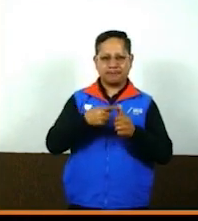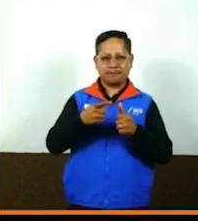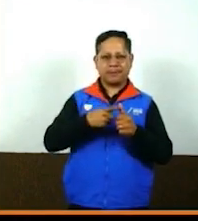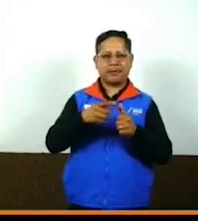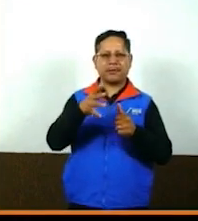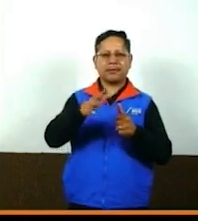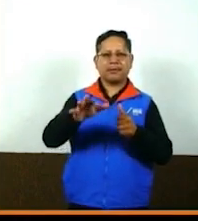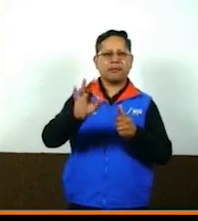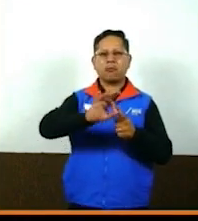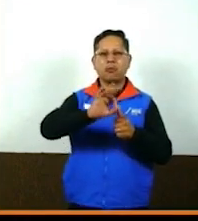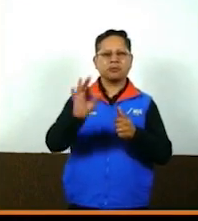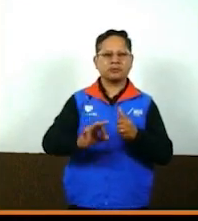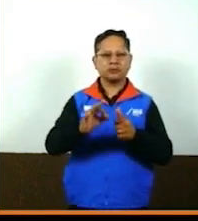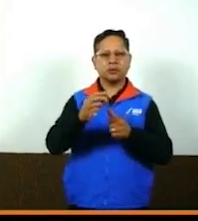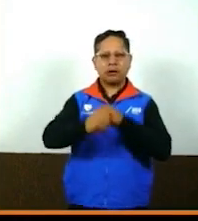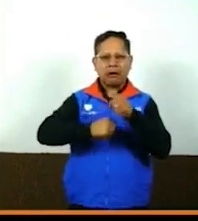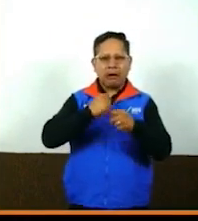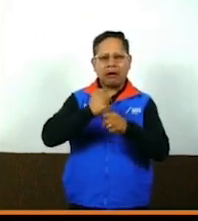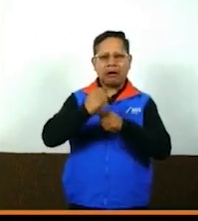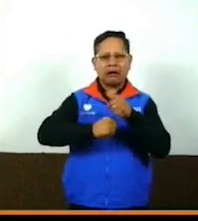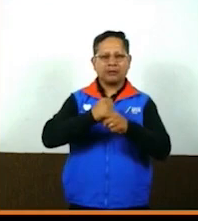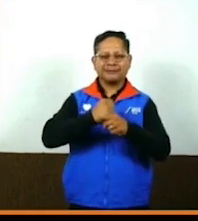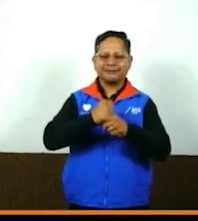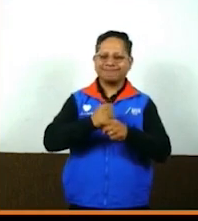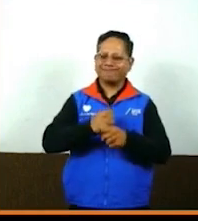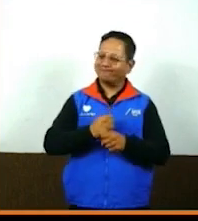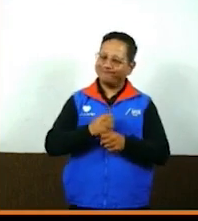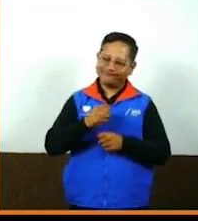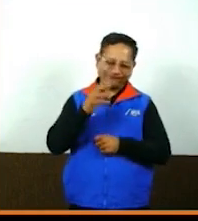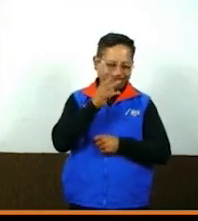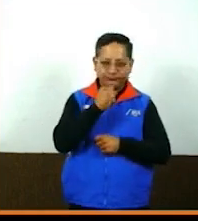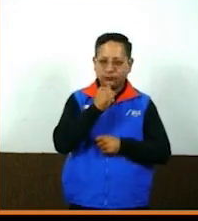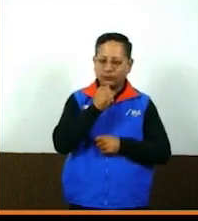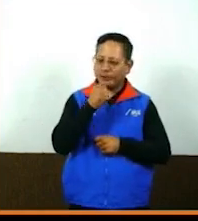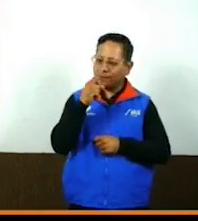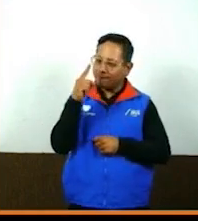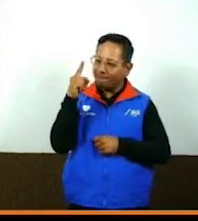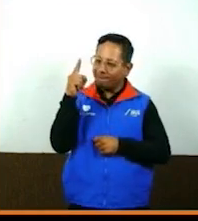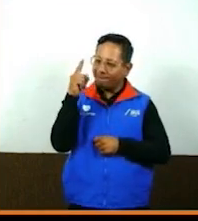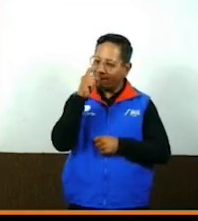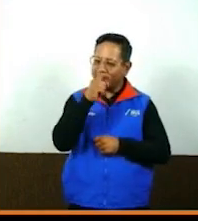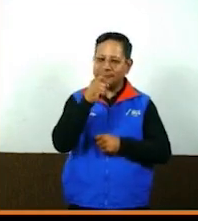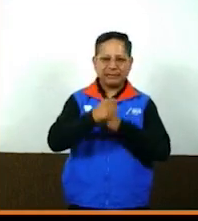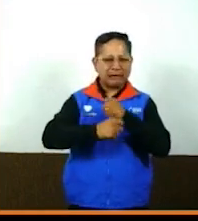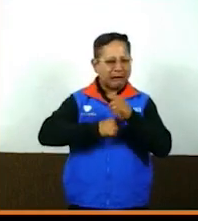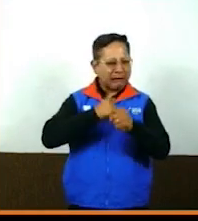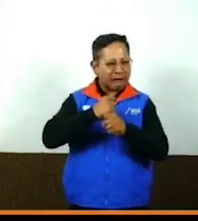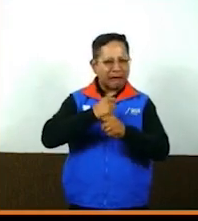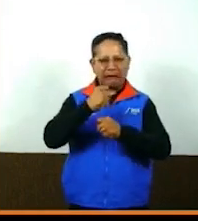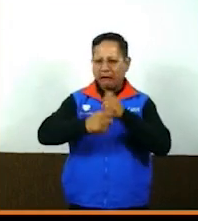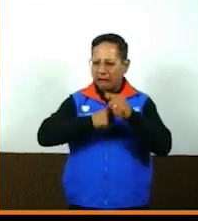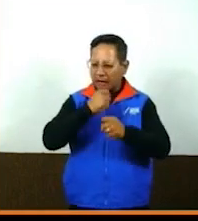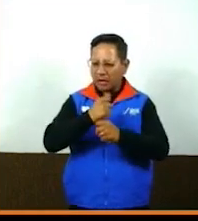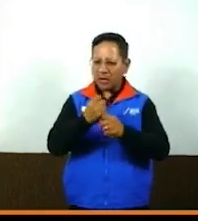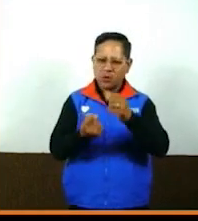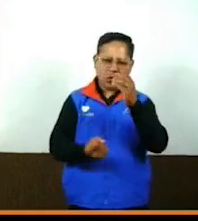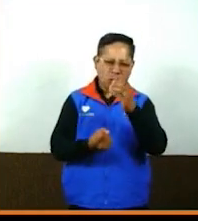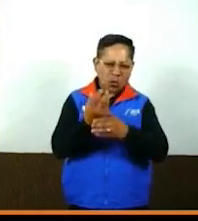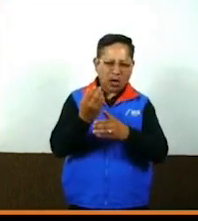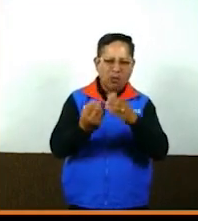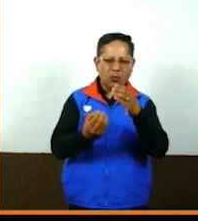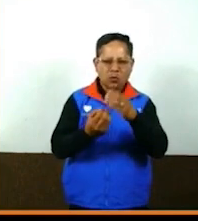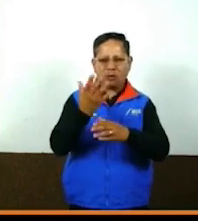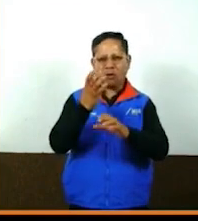pues 10% año con año, y no lo logramos. Es muy complicado cada año estar innovando.